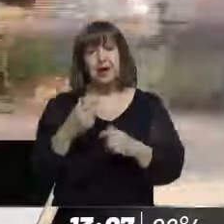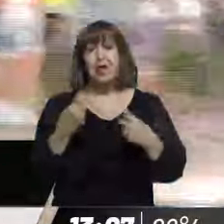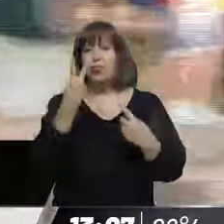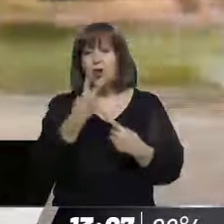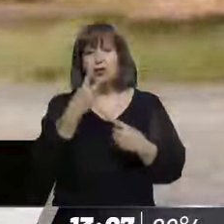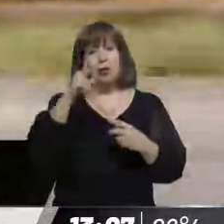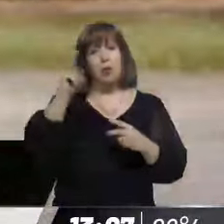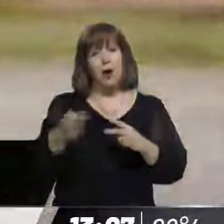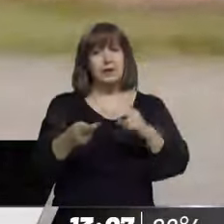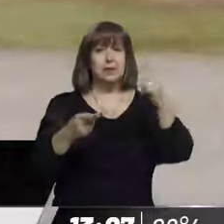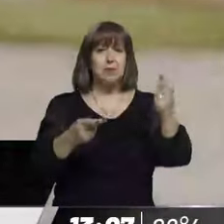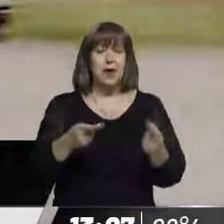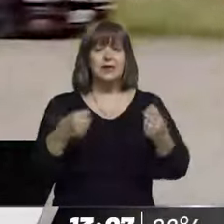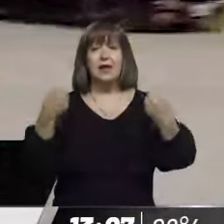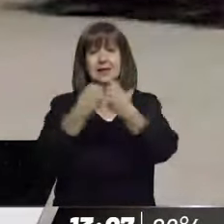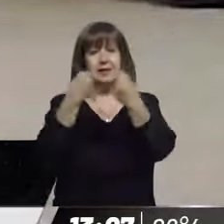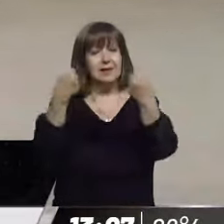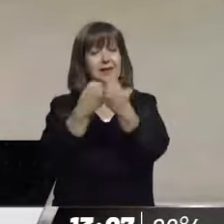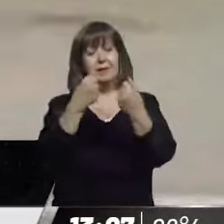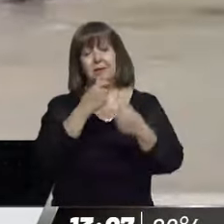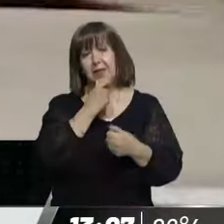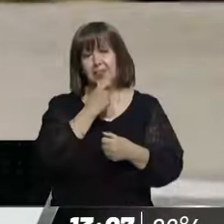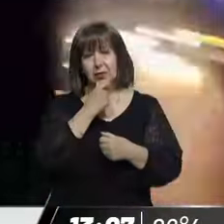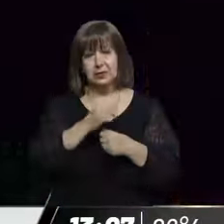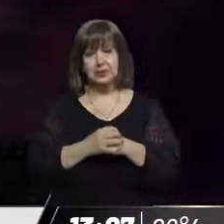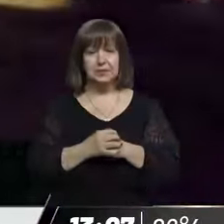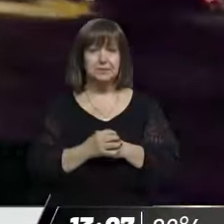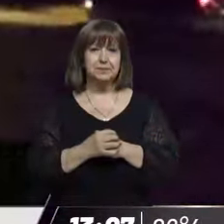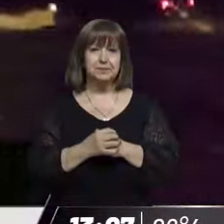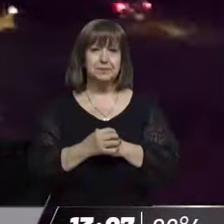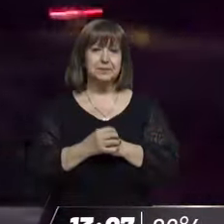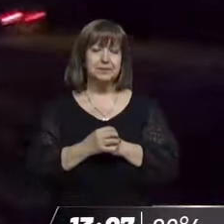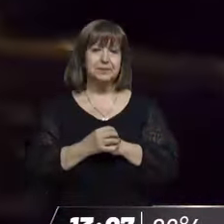trágico con accidentes aquí en la provincia de Mendoza.